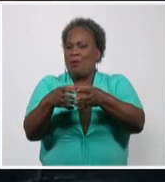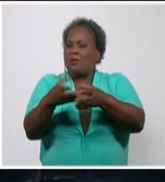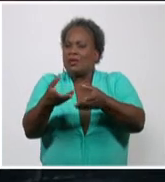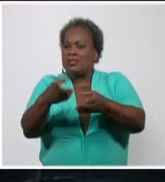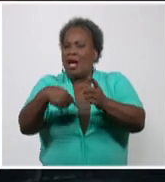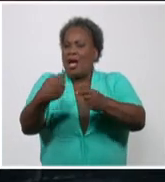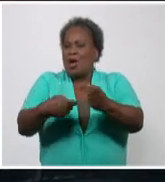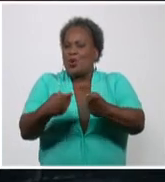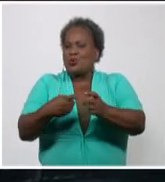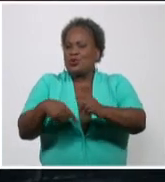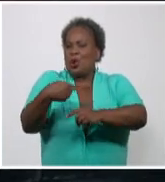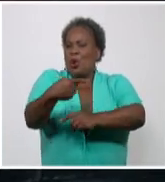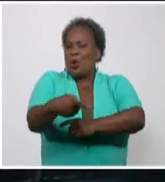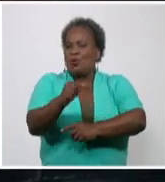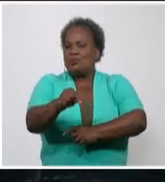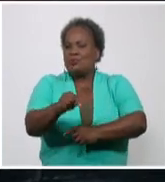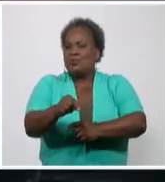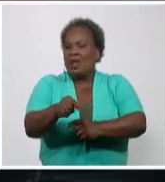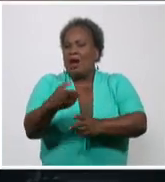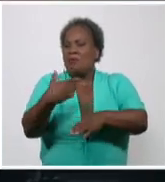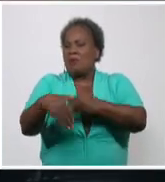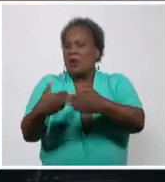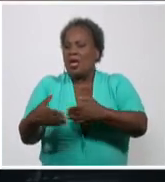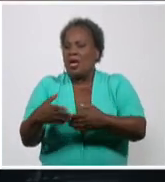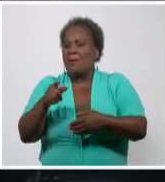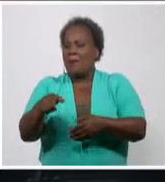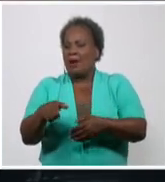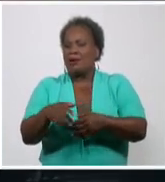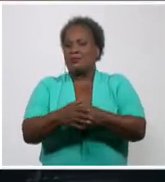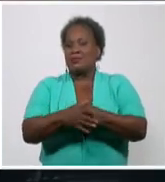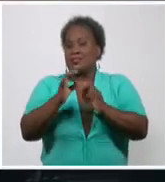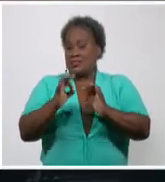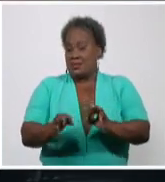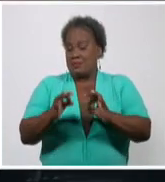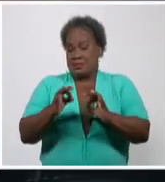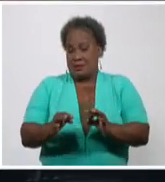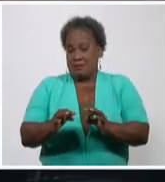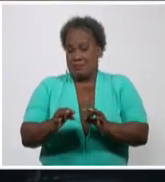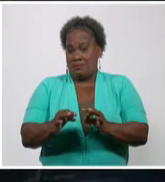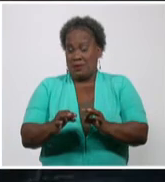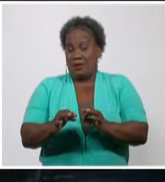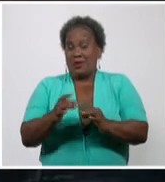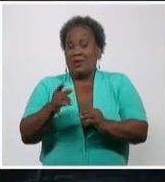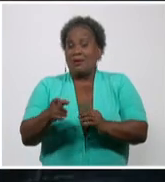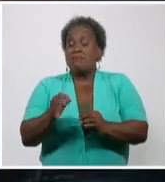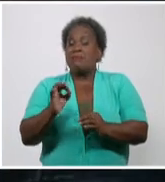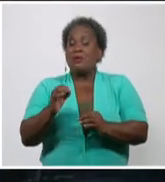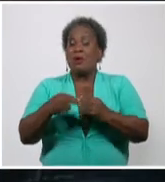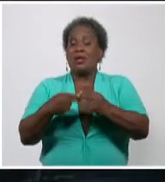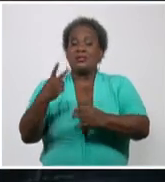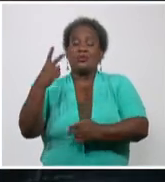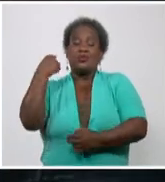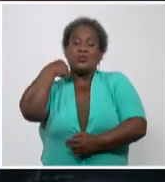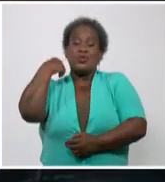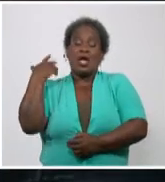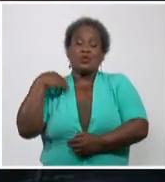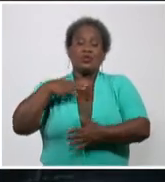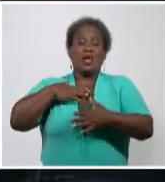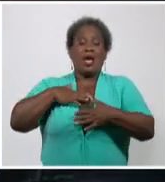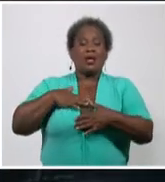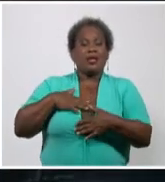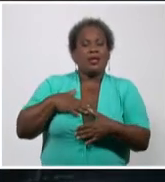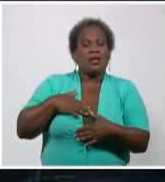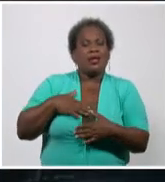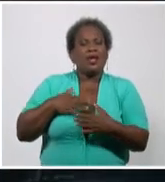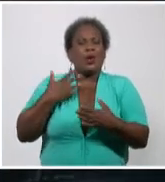los del ELN son esos narcoguerrilleros terroríficos de siempre, ahora que hace 2 años precisamente están tan tranquilos y sin dar